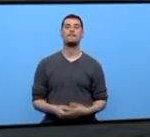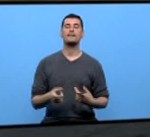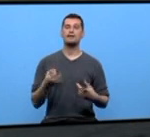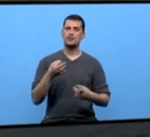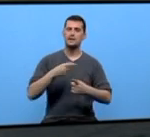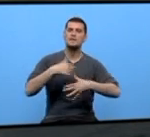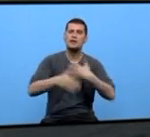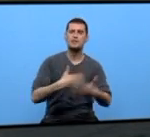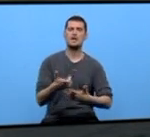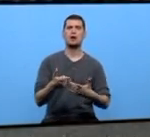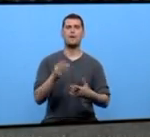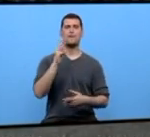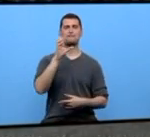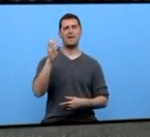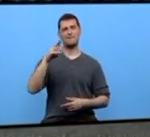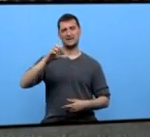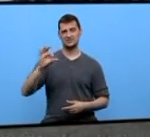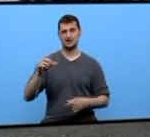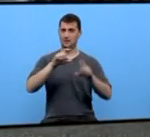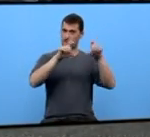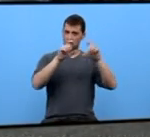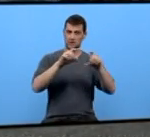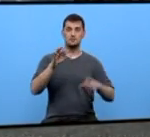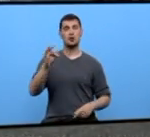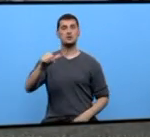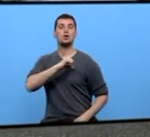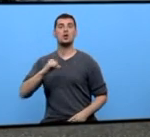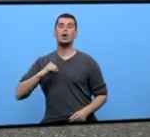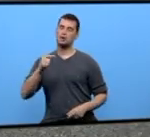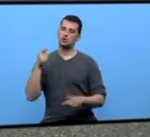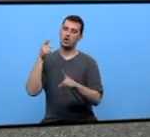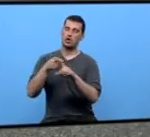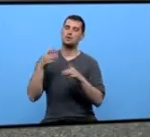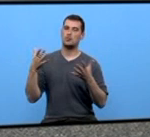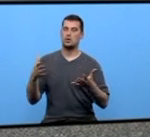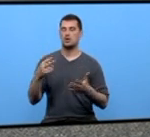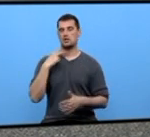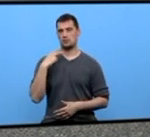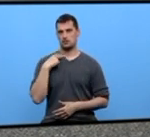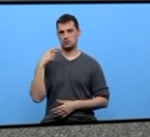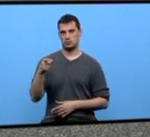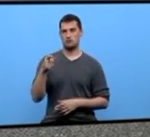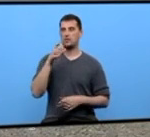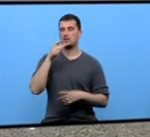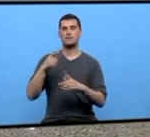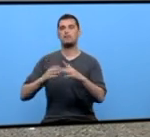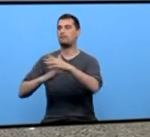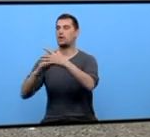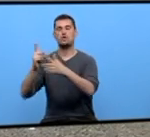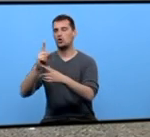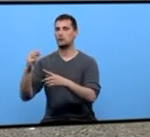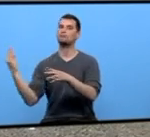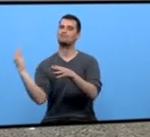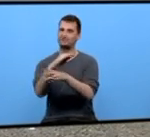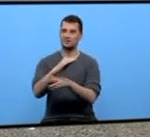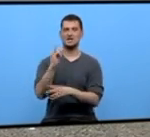Reactivar e dinamizar as PEMES e os autónomos é o fin que persegue a Deputación de Lugo cando reclama o desbloqueo do fluxo de crédito ás empresas por